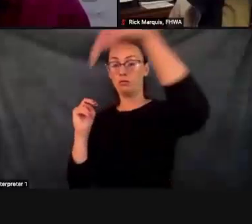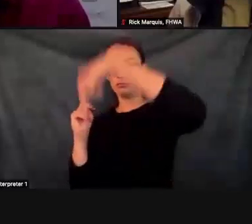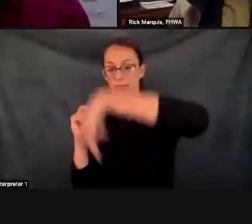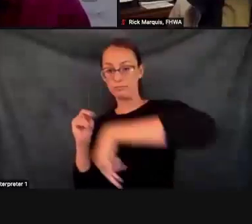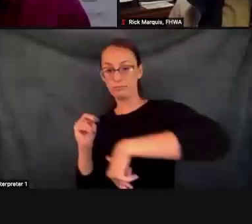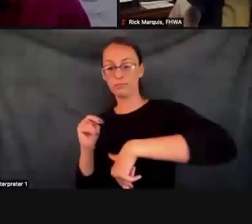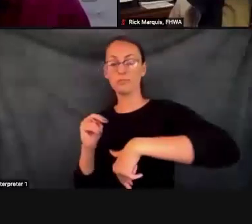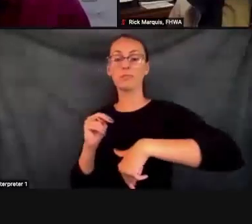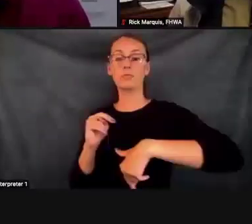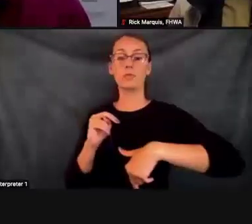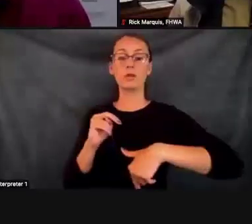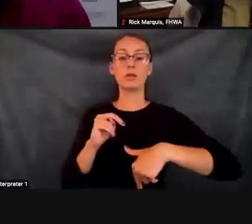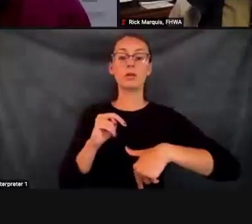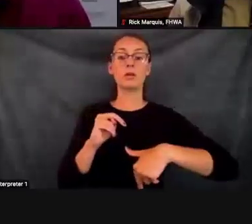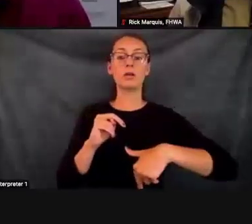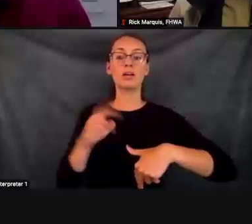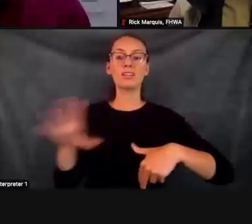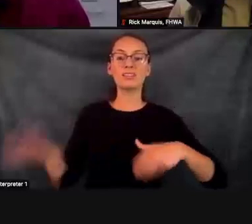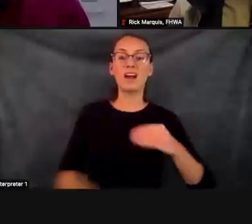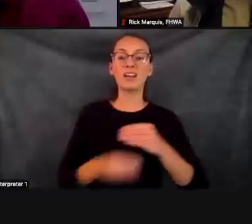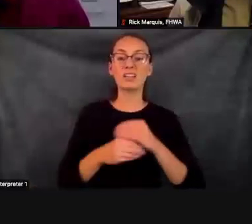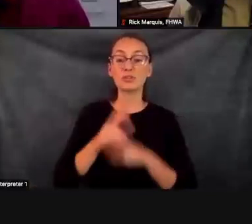a 81 sur